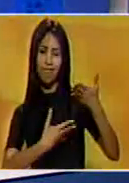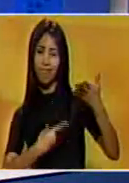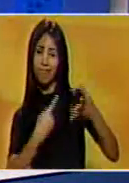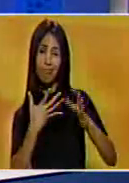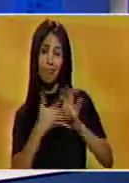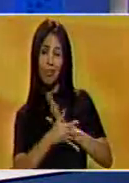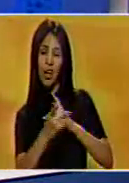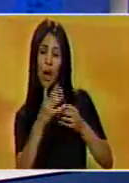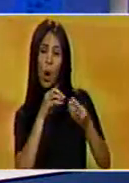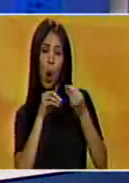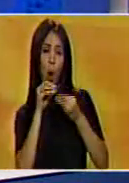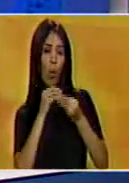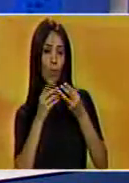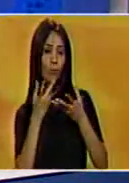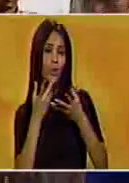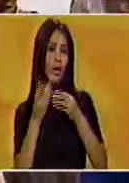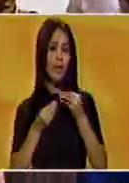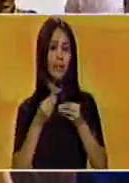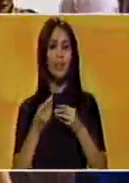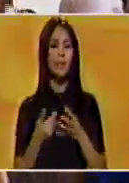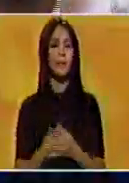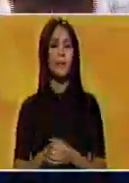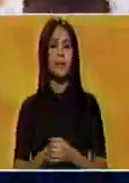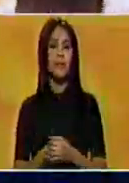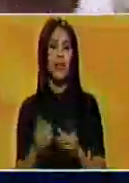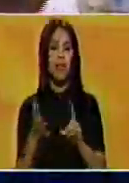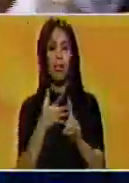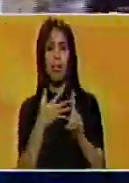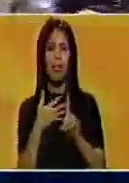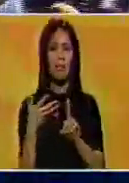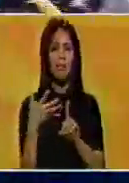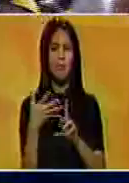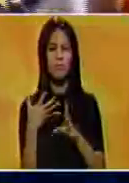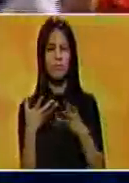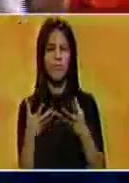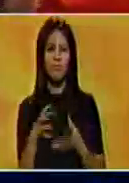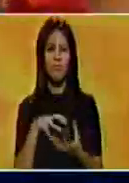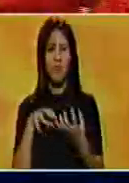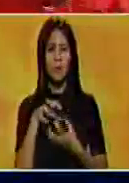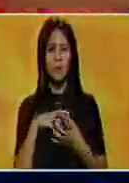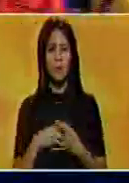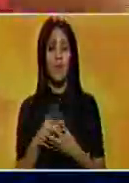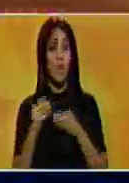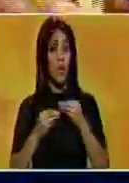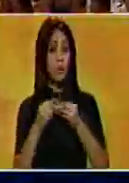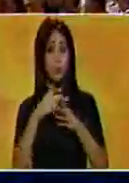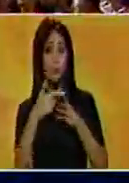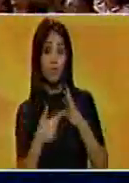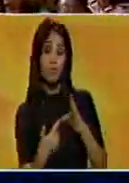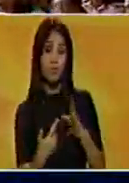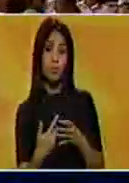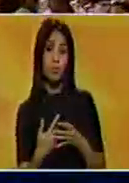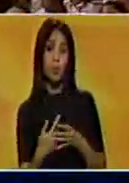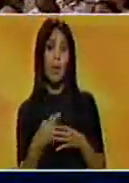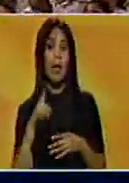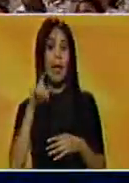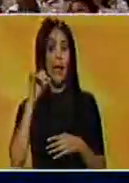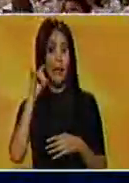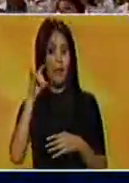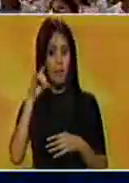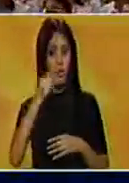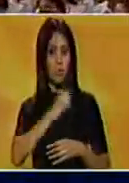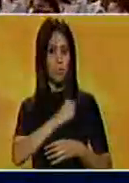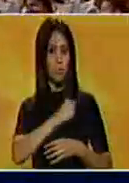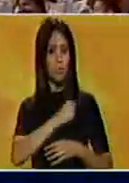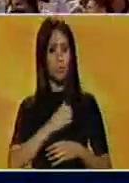Diana Vázquez nos amplía esta información. Rodríguez sostuvo que los hechos irregulares registrados este lunes en